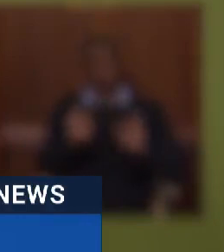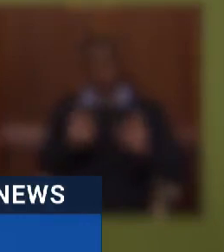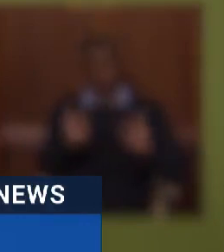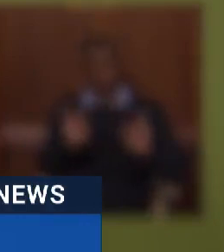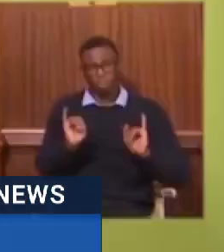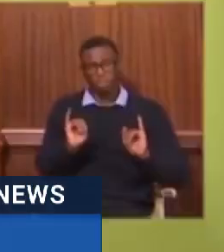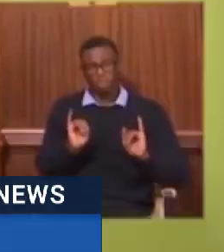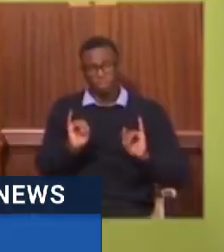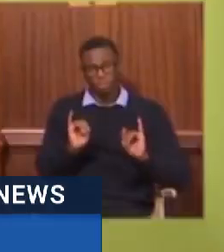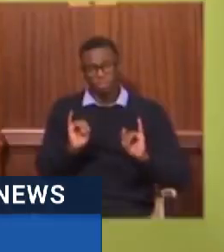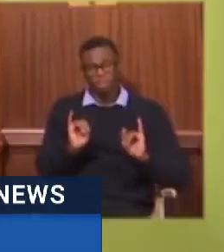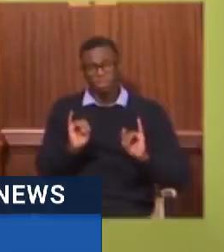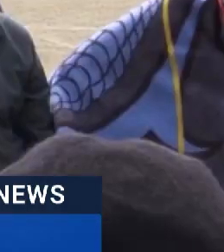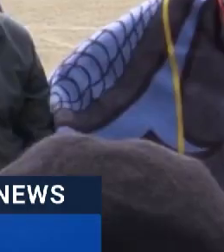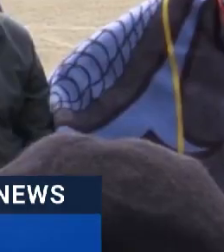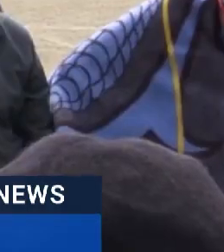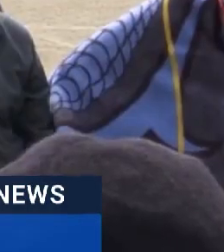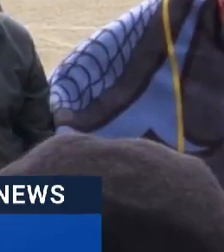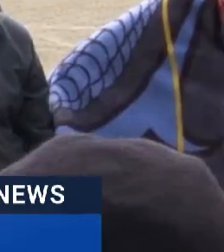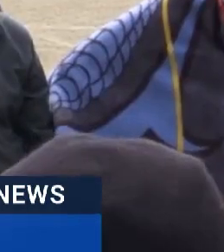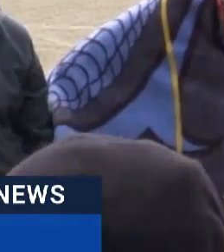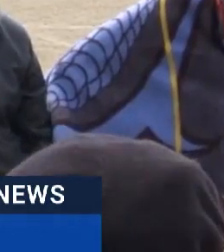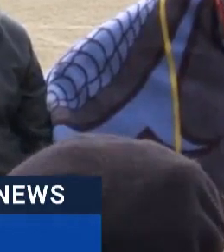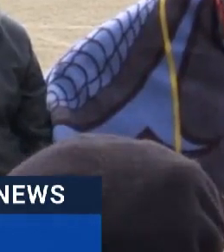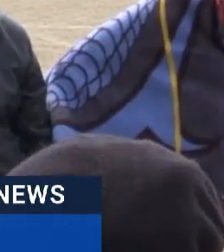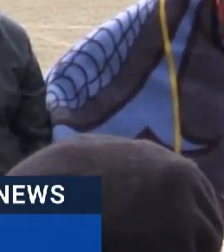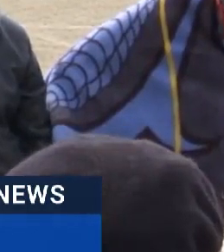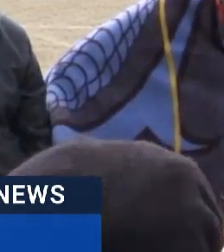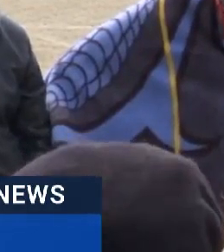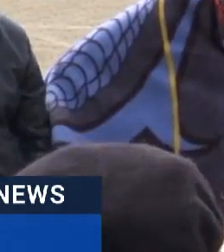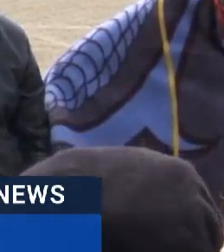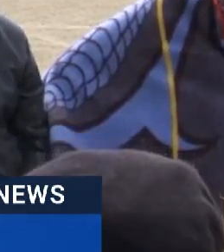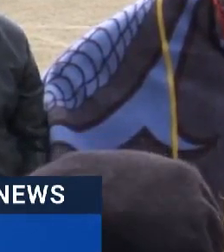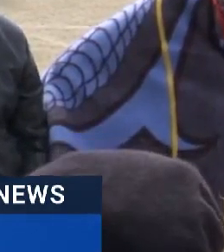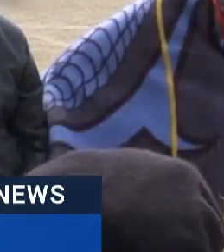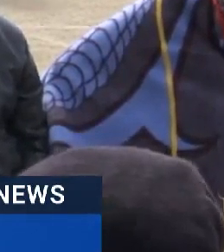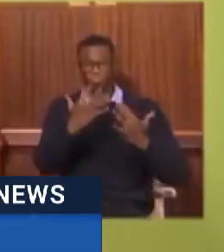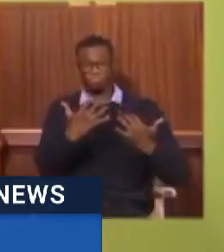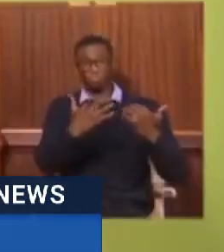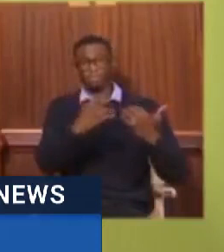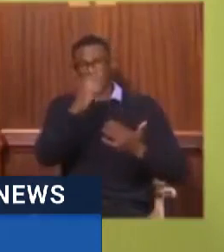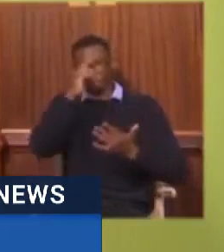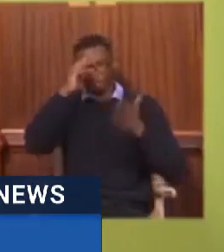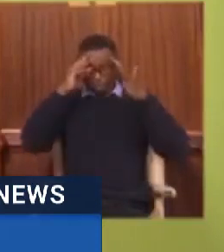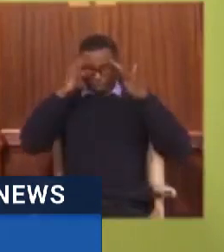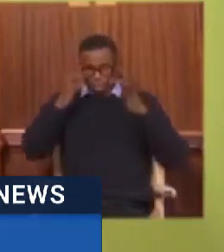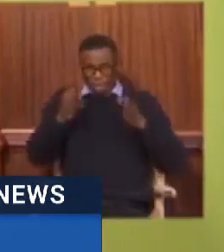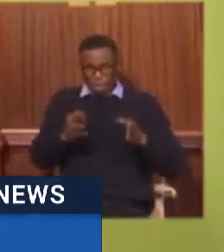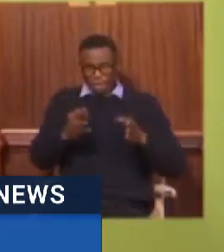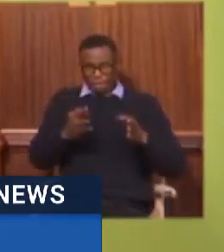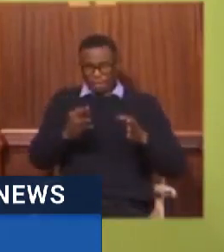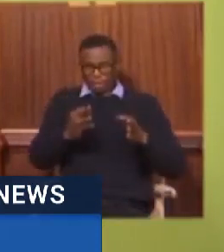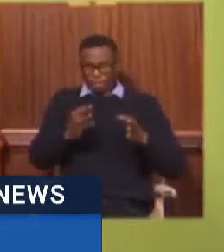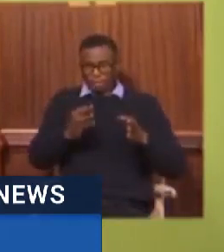reimponer los toques de queda a nivel nacional y restaurar la prohibición de venta de alcohol.